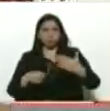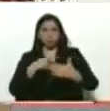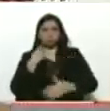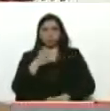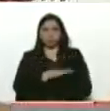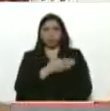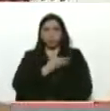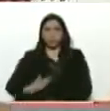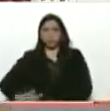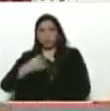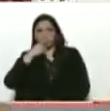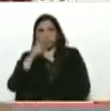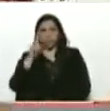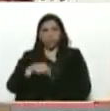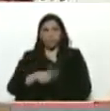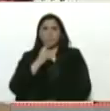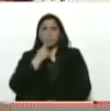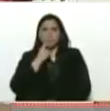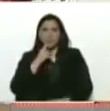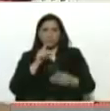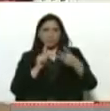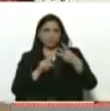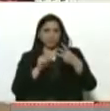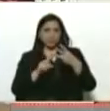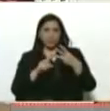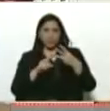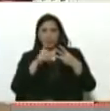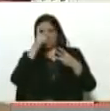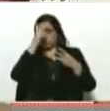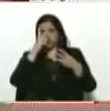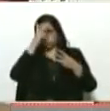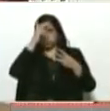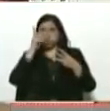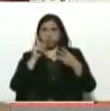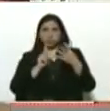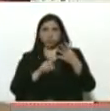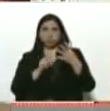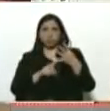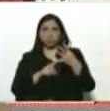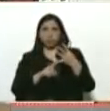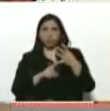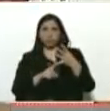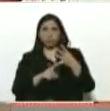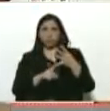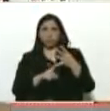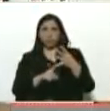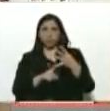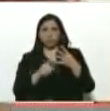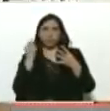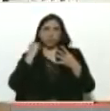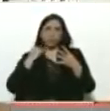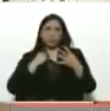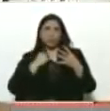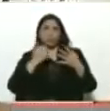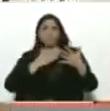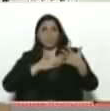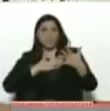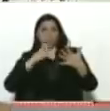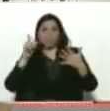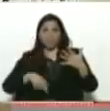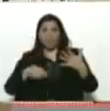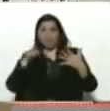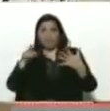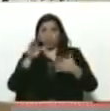Maduro, de Padrino López, de Tarek William, y de Laizami y de mi persona. Esta es la